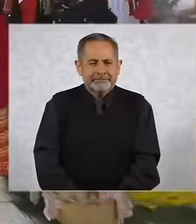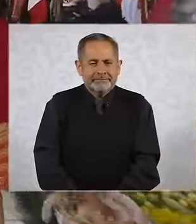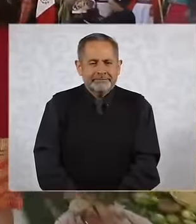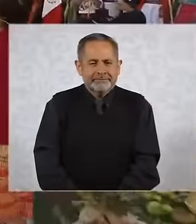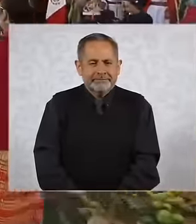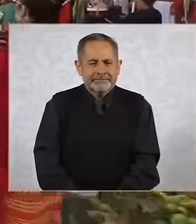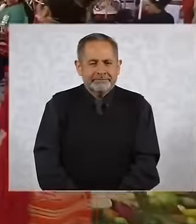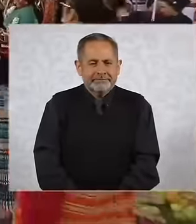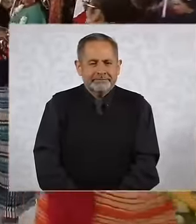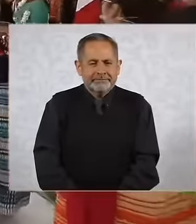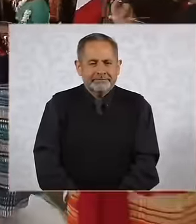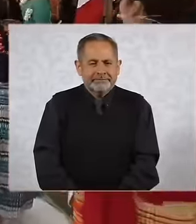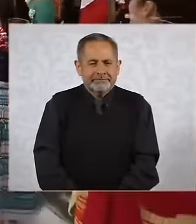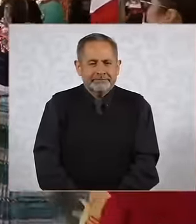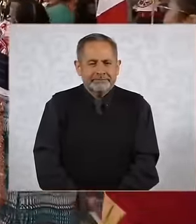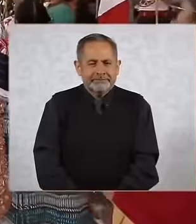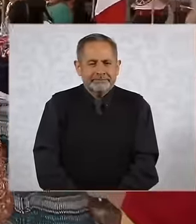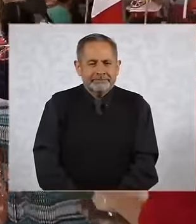¡Presidenta!